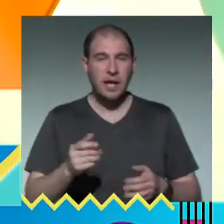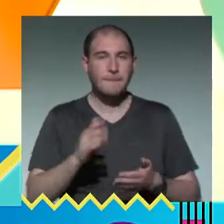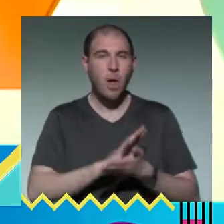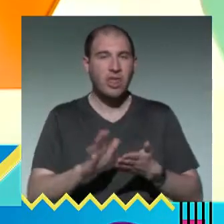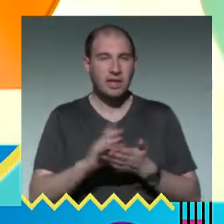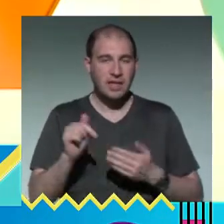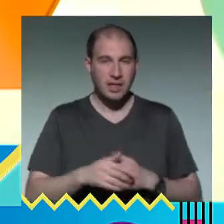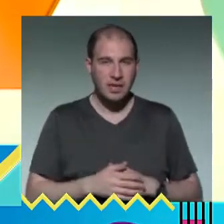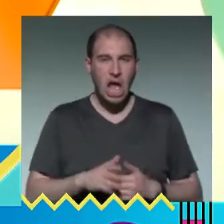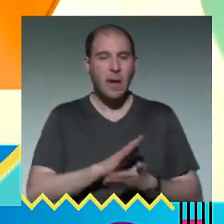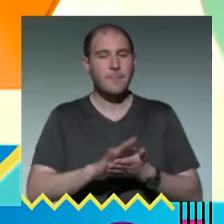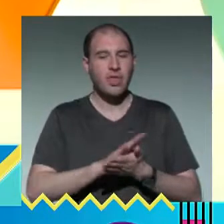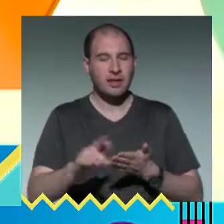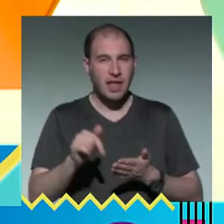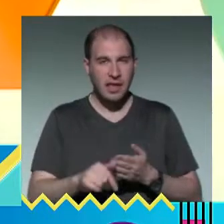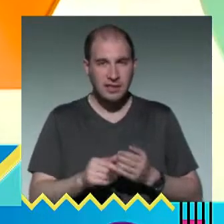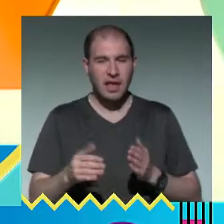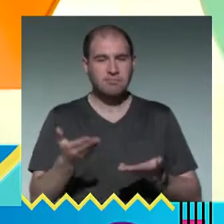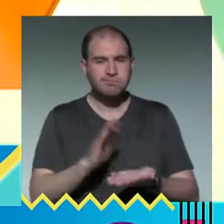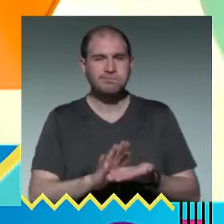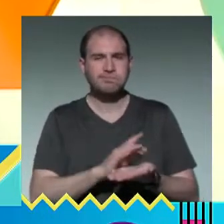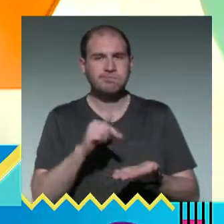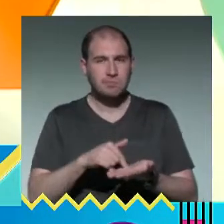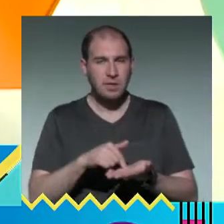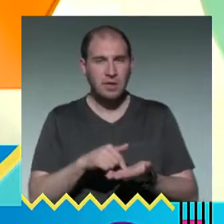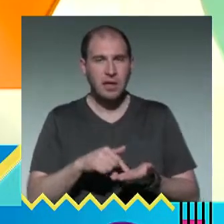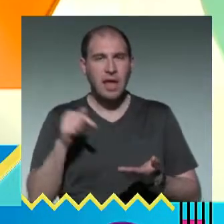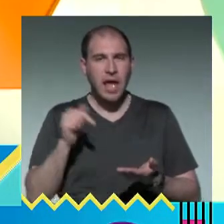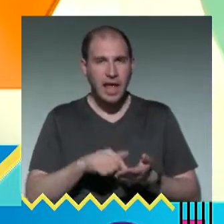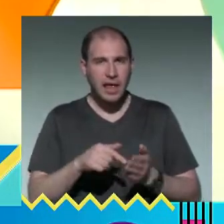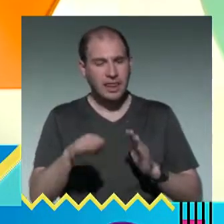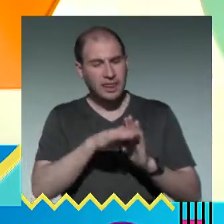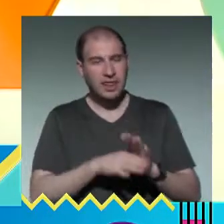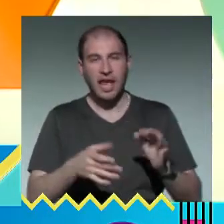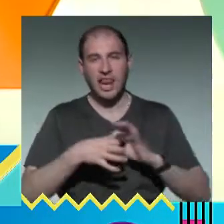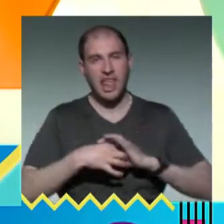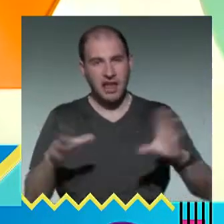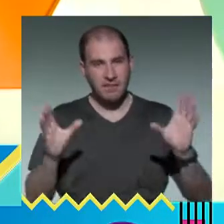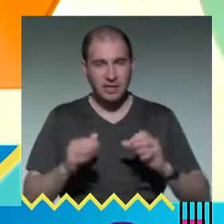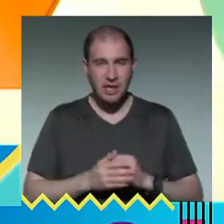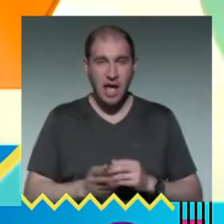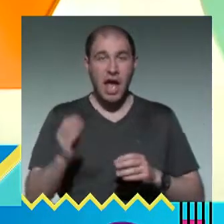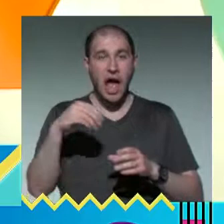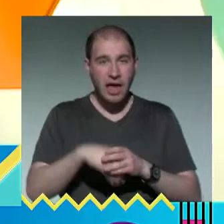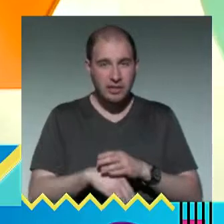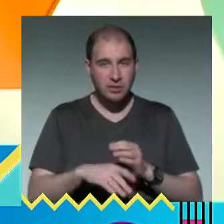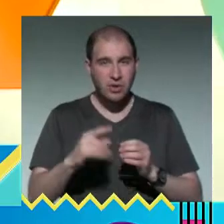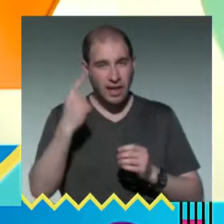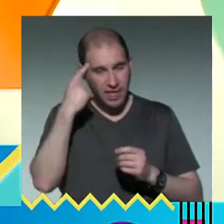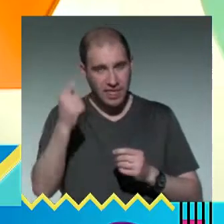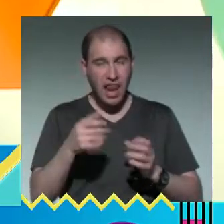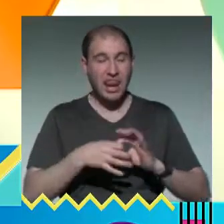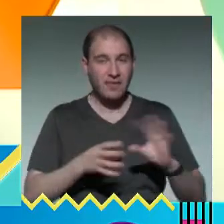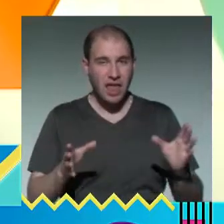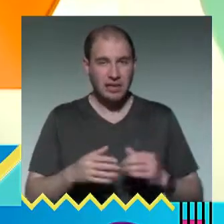modernidad. Y esa modernidad, entre sus bases, implicaba o traía consigo el liberalismo. Y dentro de esa cosmovisión